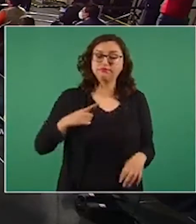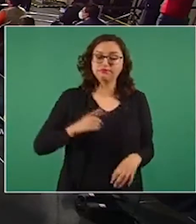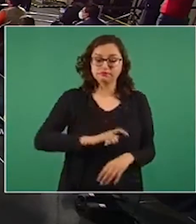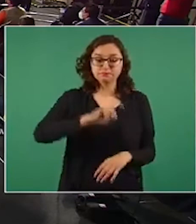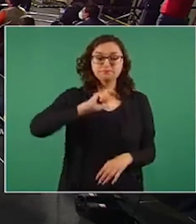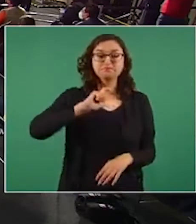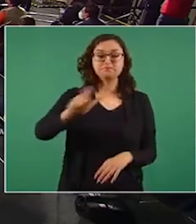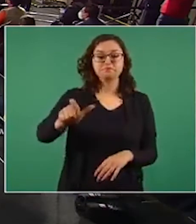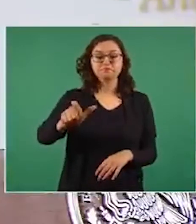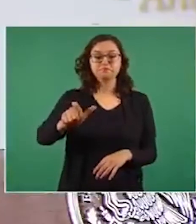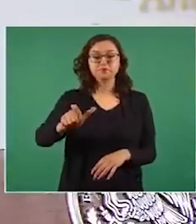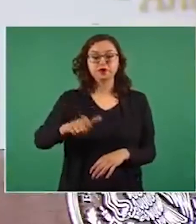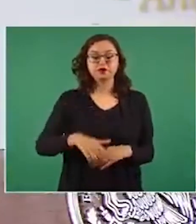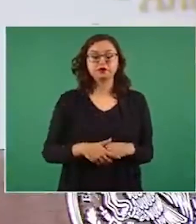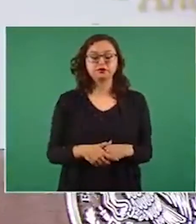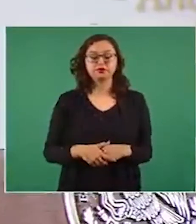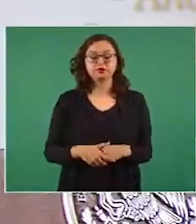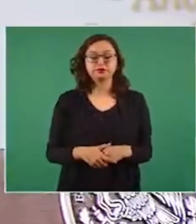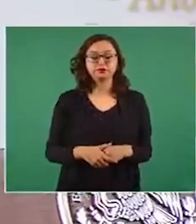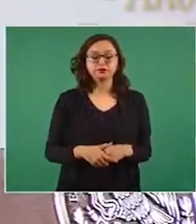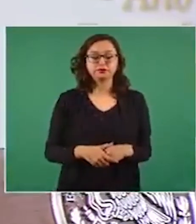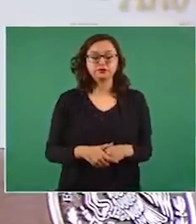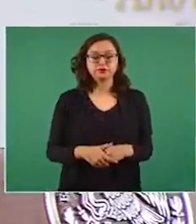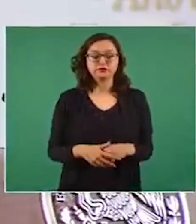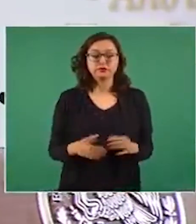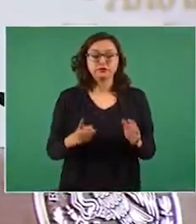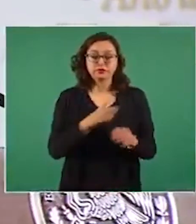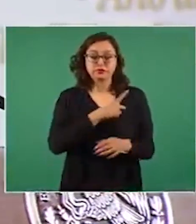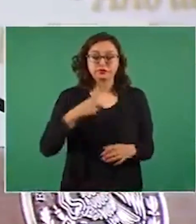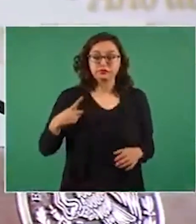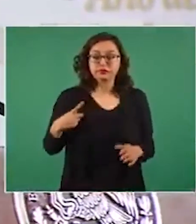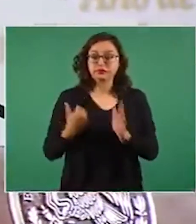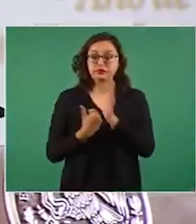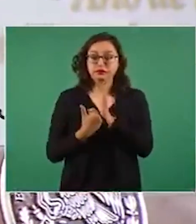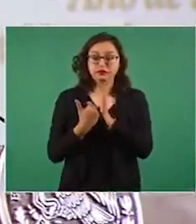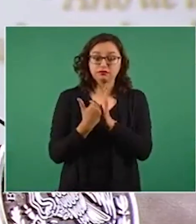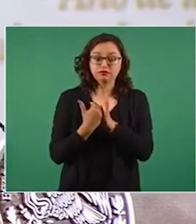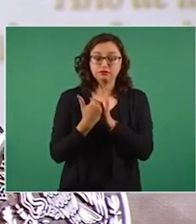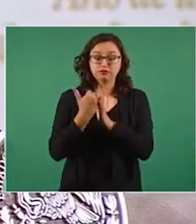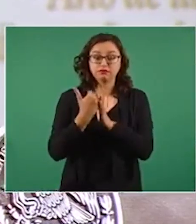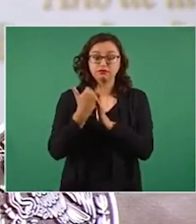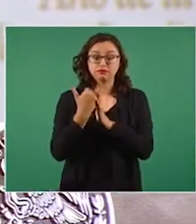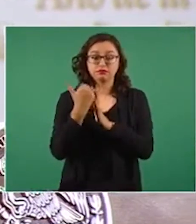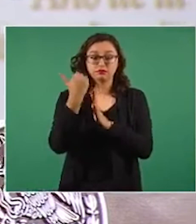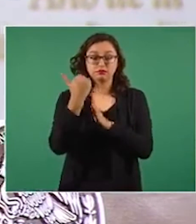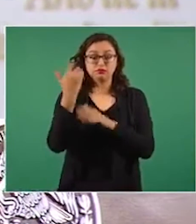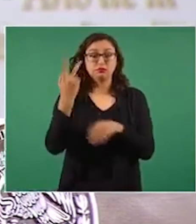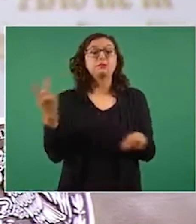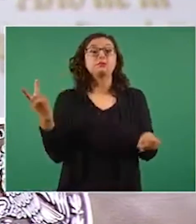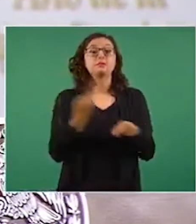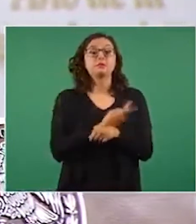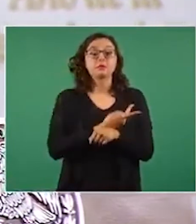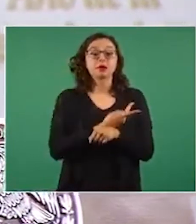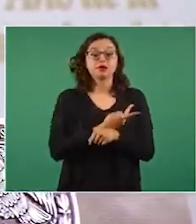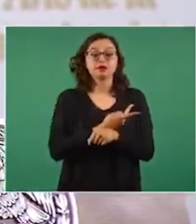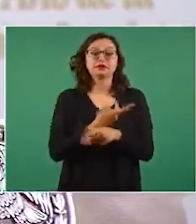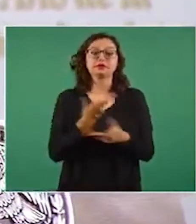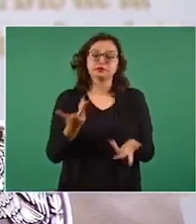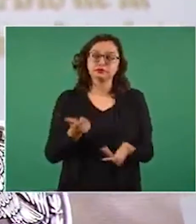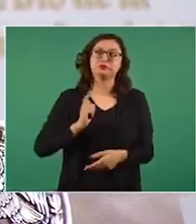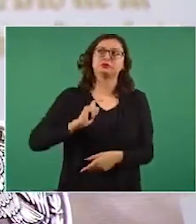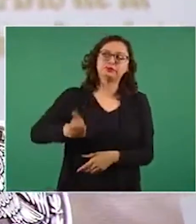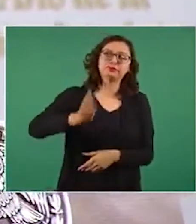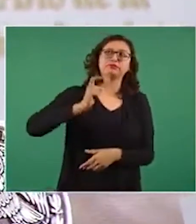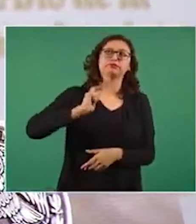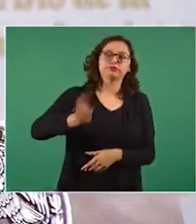es que no nos aumente la deuda porque aumentar la deuda es aumentar el servicio la deuda y además